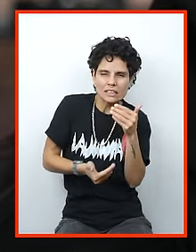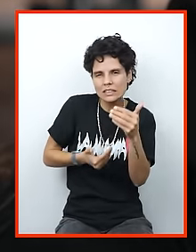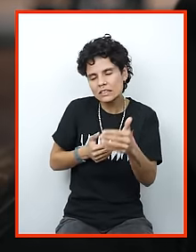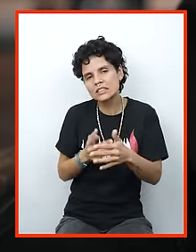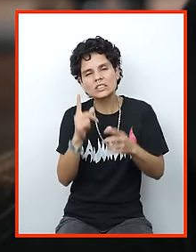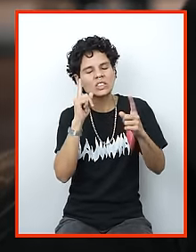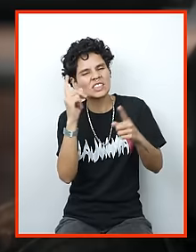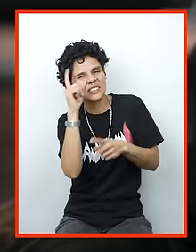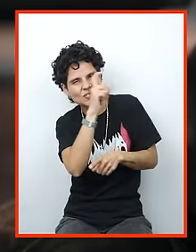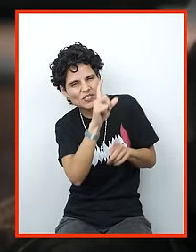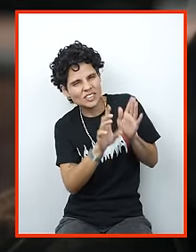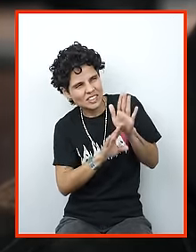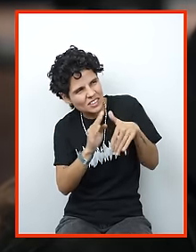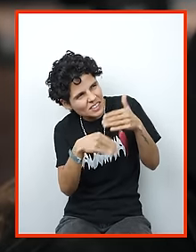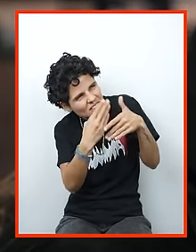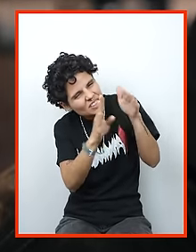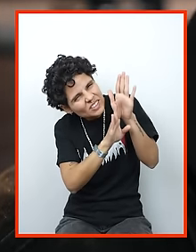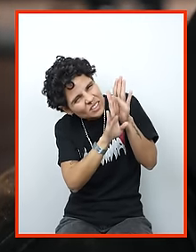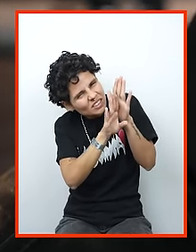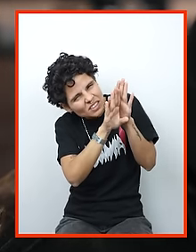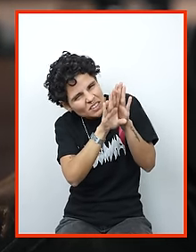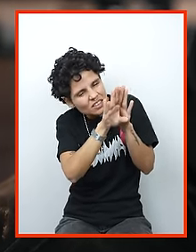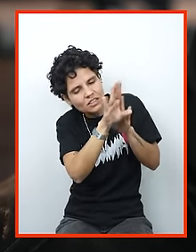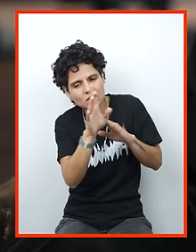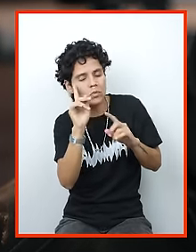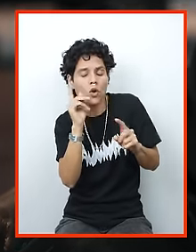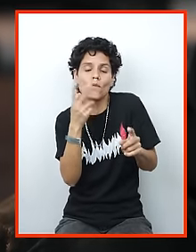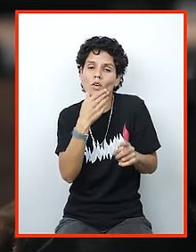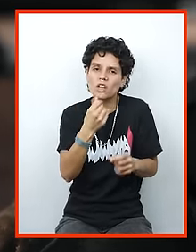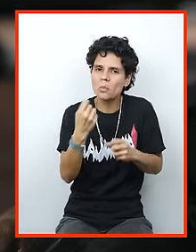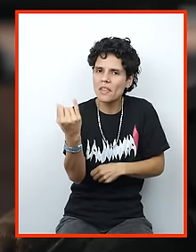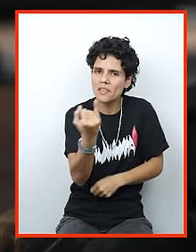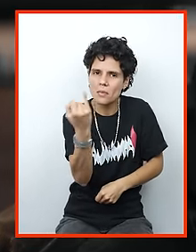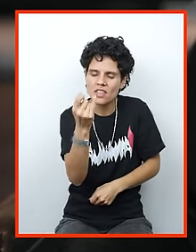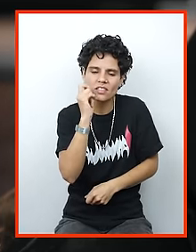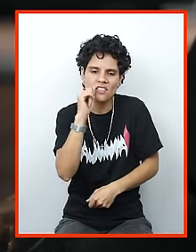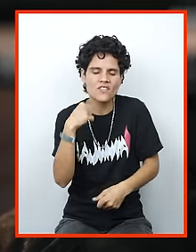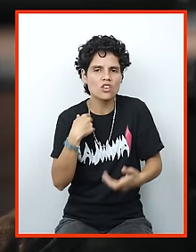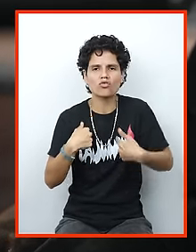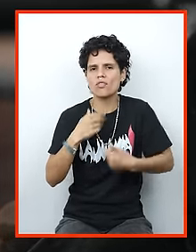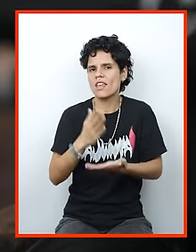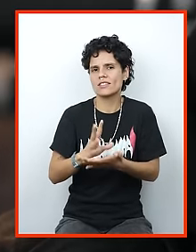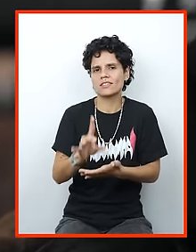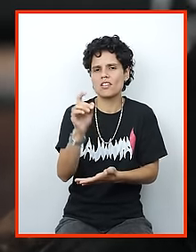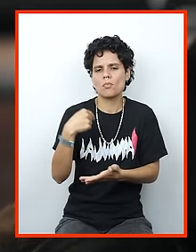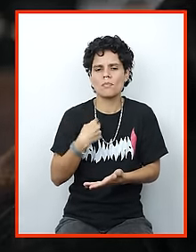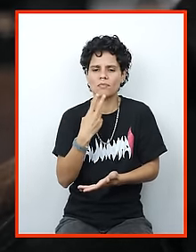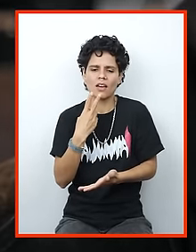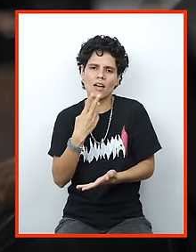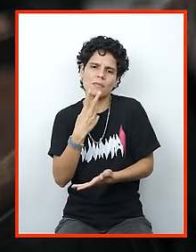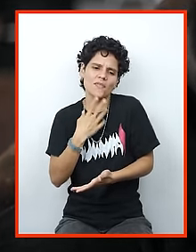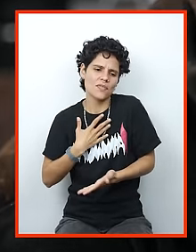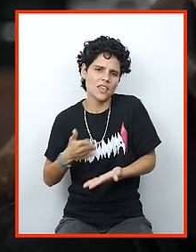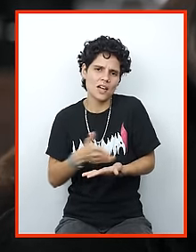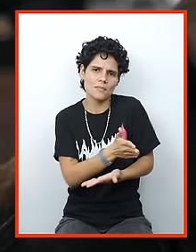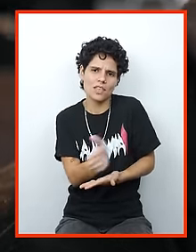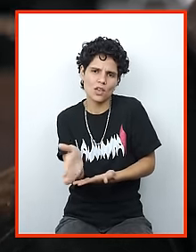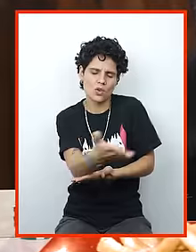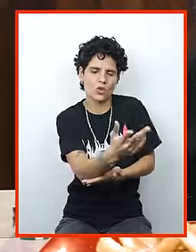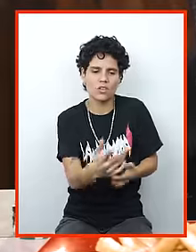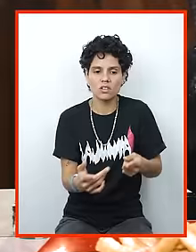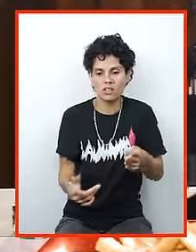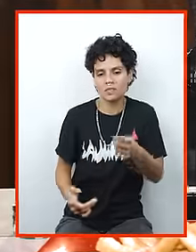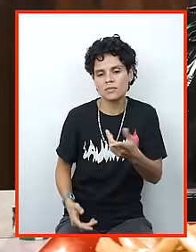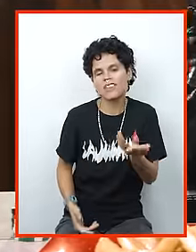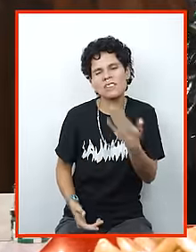es cuesta arriba, pero igual es bonito hacerlo tú, ¿cachai? Como ser independiente en ese sentido, como tener tú el control de todo, igual prefiero eso mil veces que como...